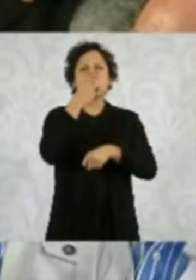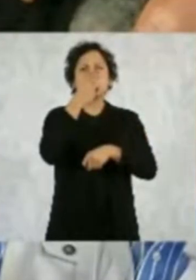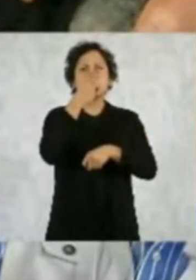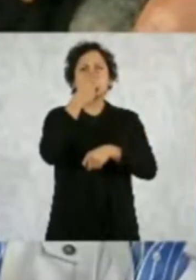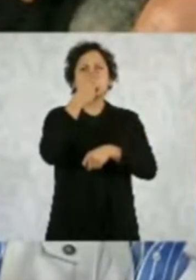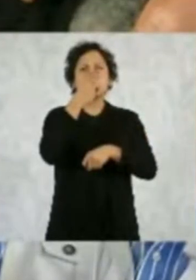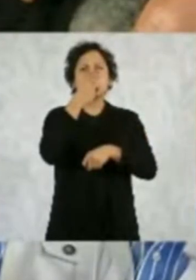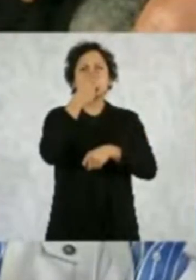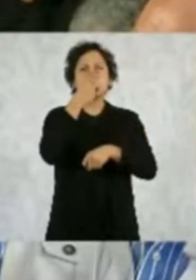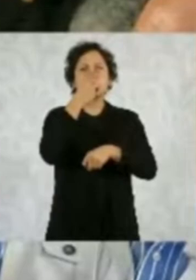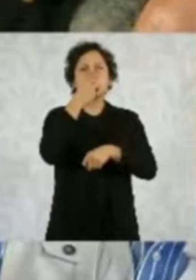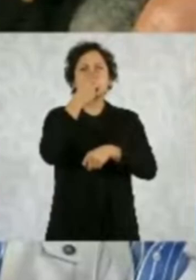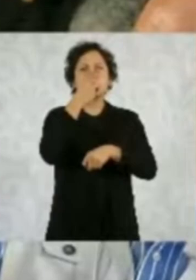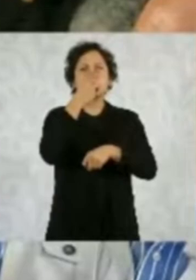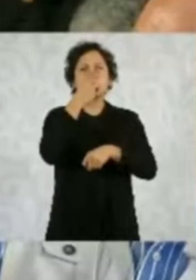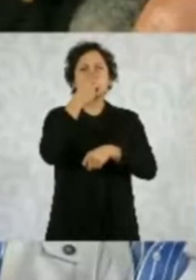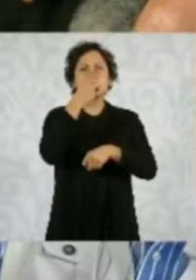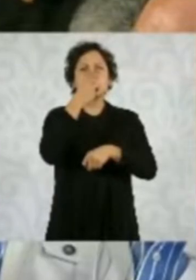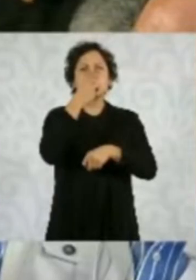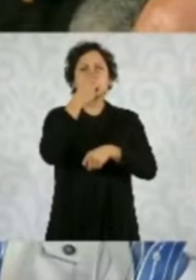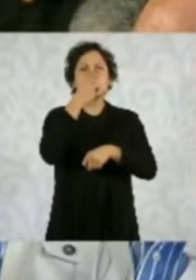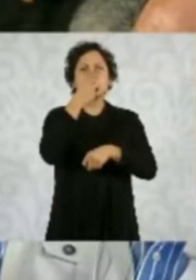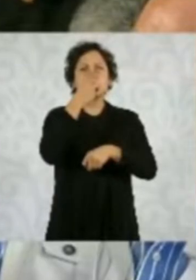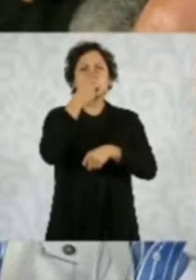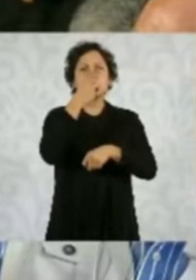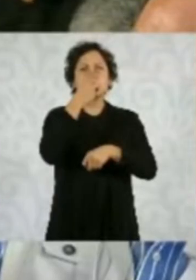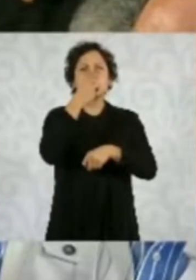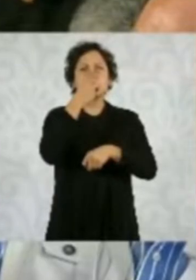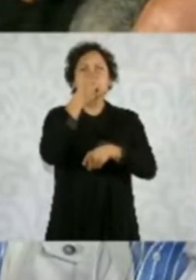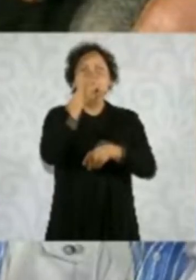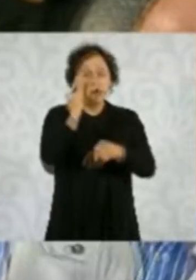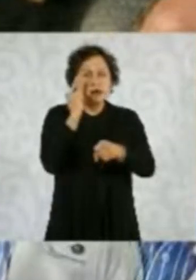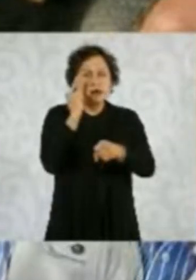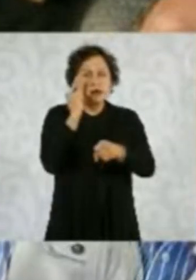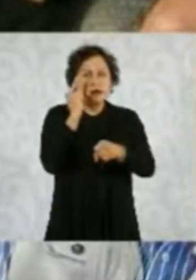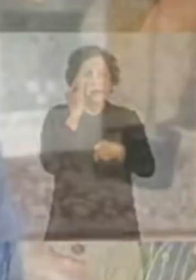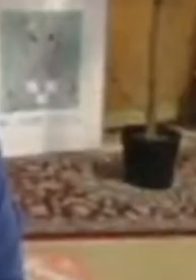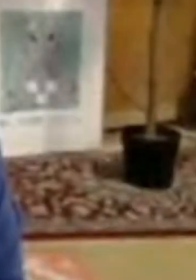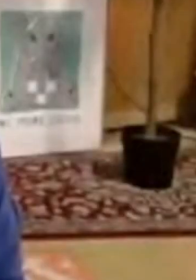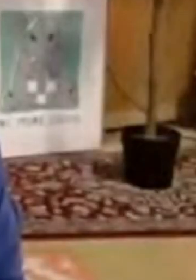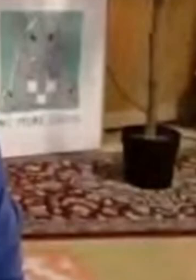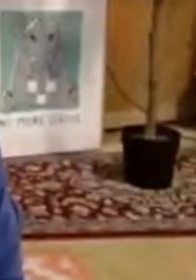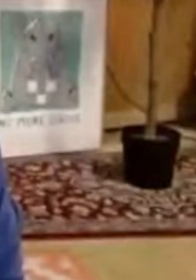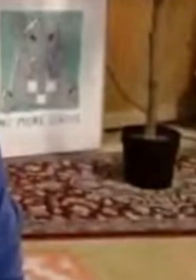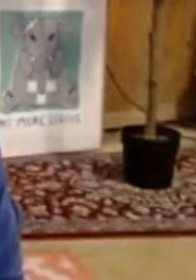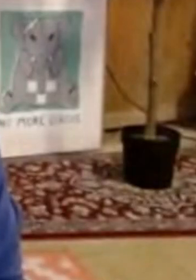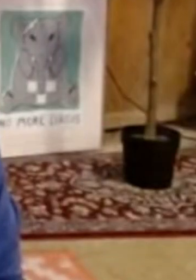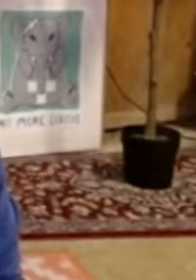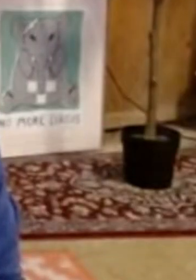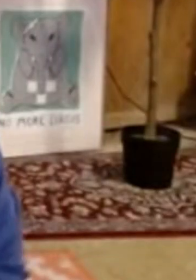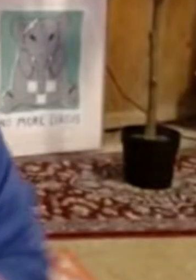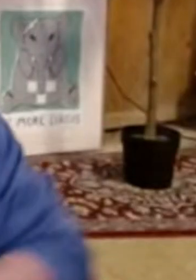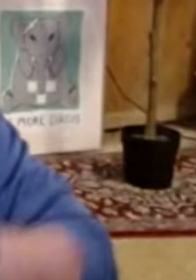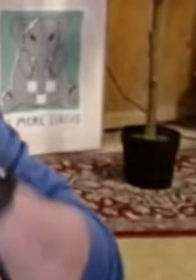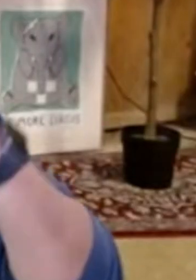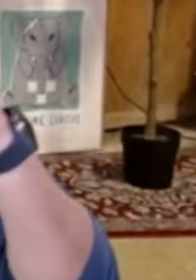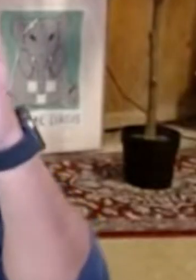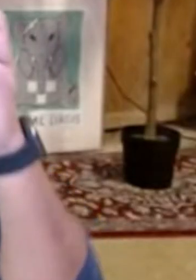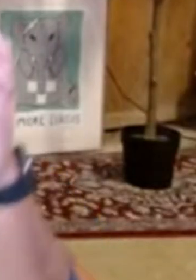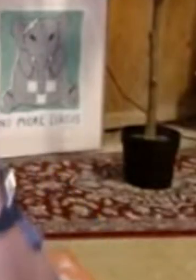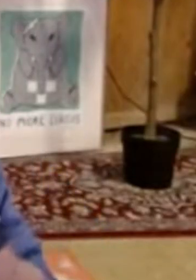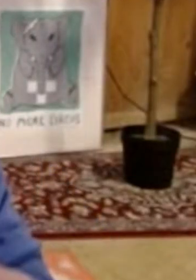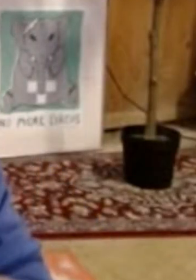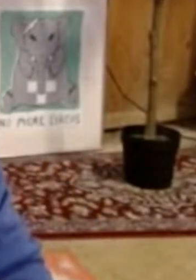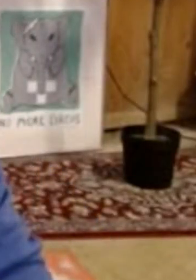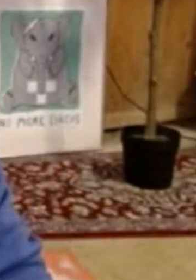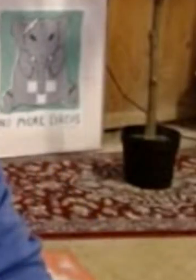verdad. Como no queremos celebrar, querido Ricardo, otro aniversario más de lo que pues algunos